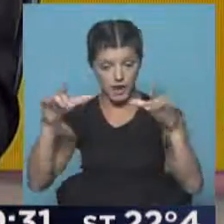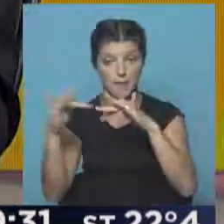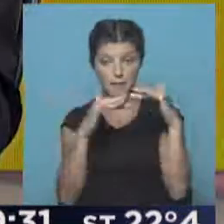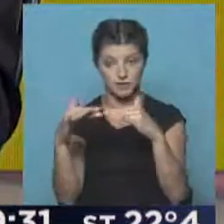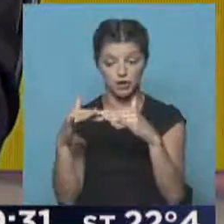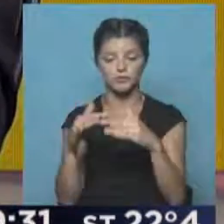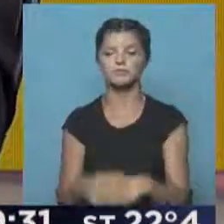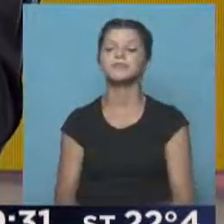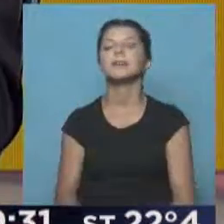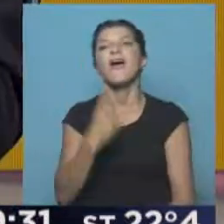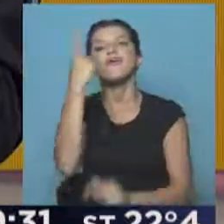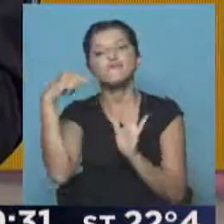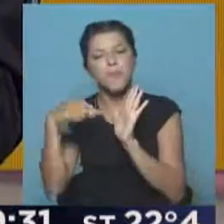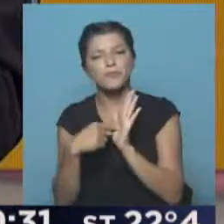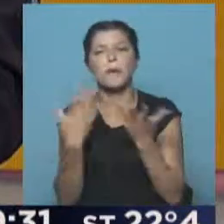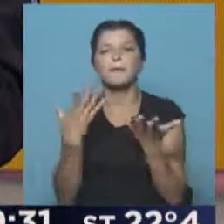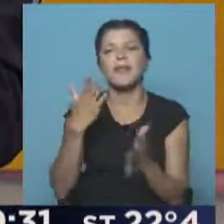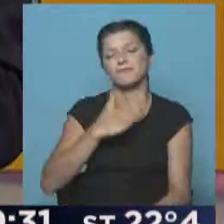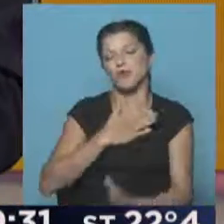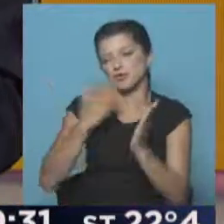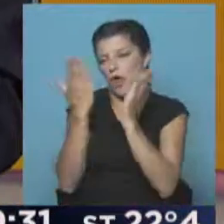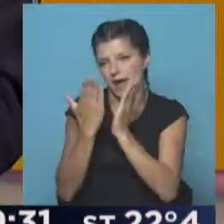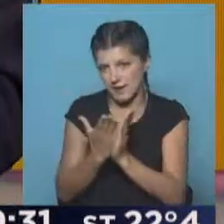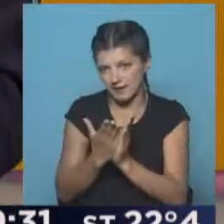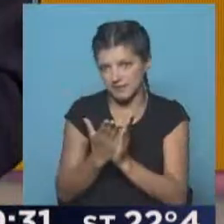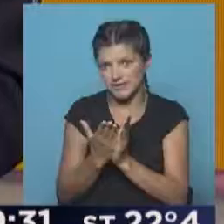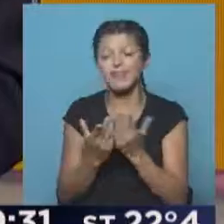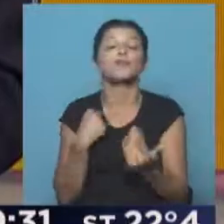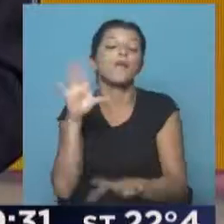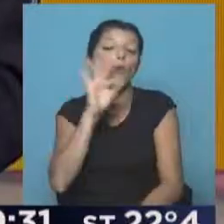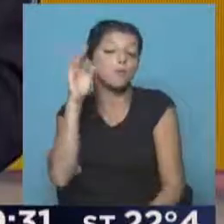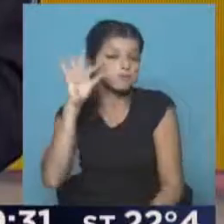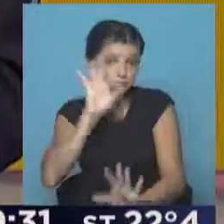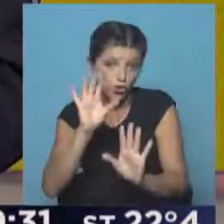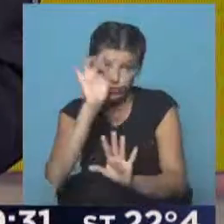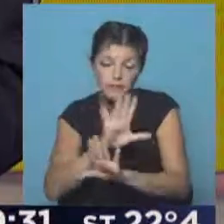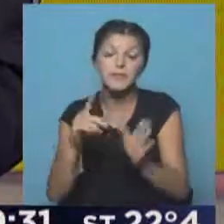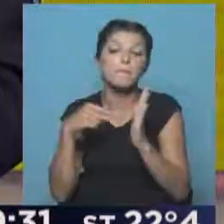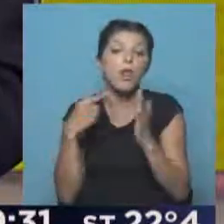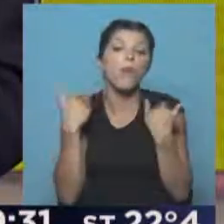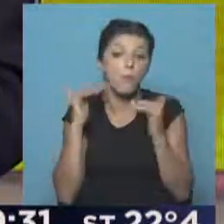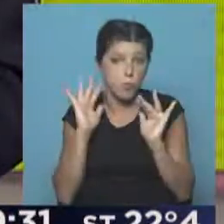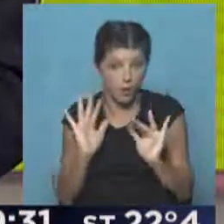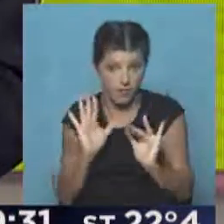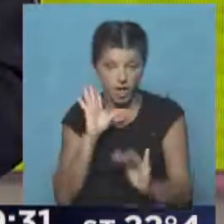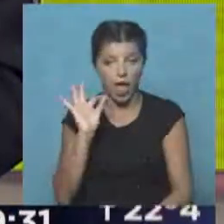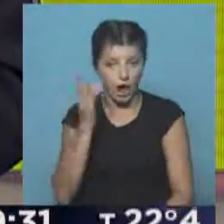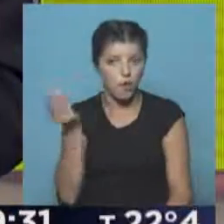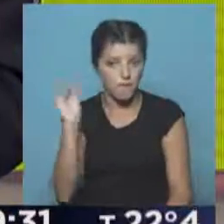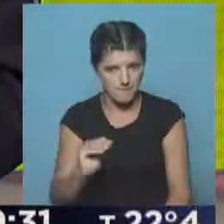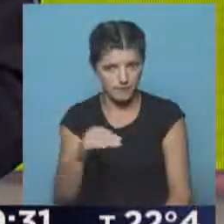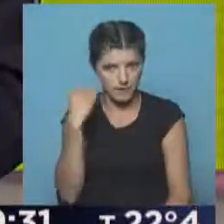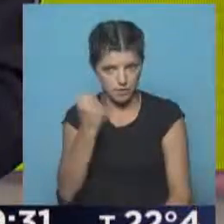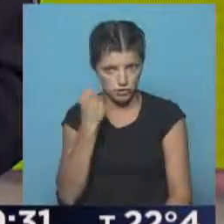dato que en realidad forma parte de nuestro análisis, no deja de ser una especulación, pero puede transformarse en una cuestión más causal